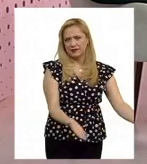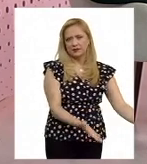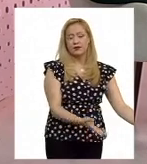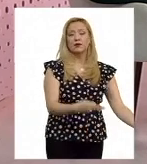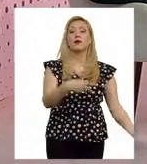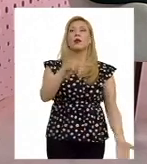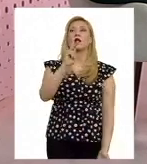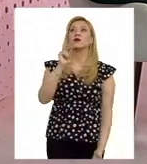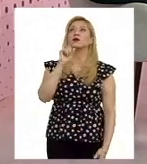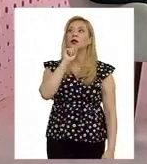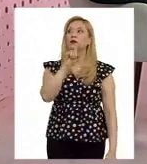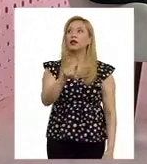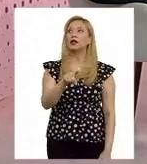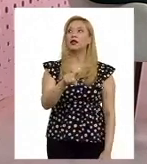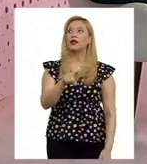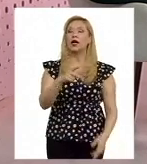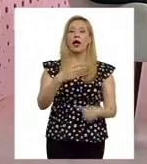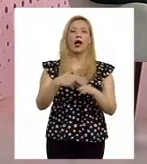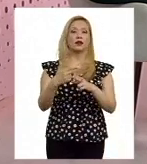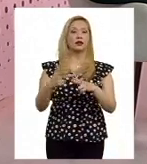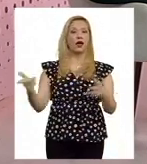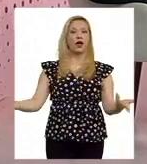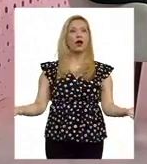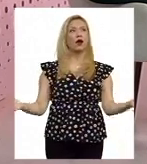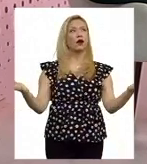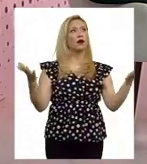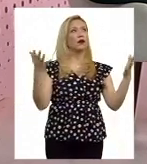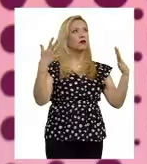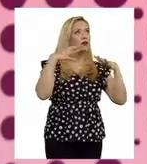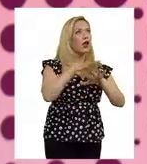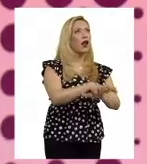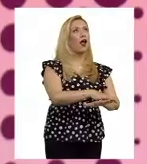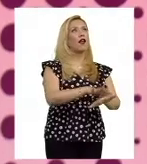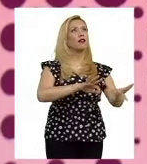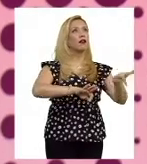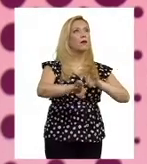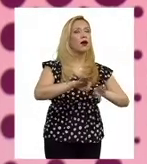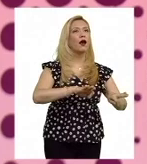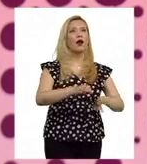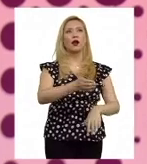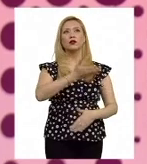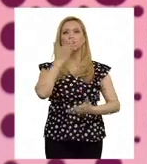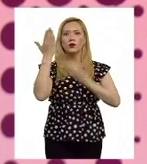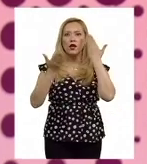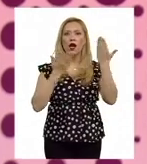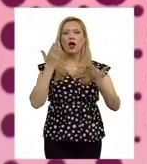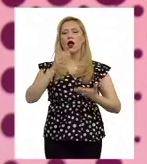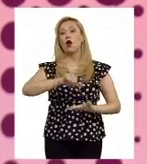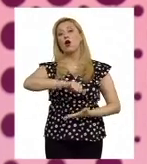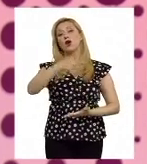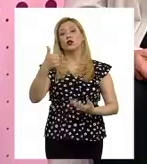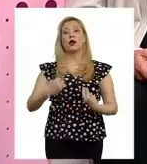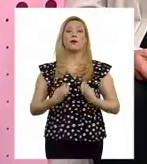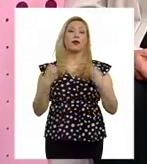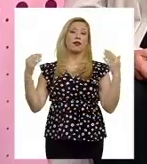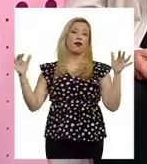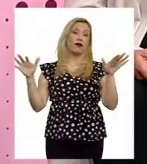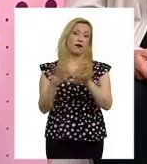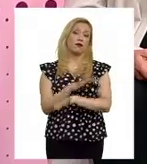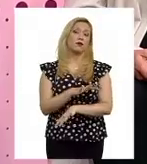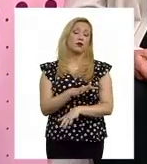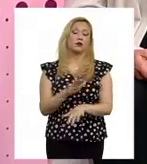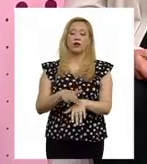la posibilidad de inclusión en la sociedad e integrar a estas personas. Entramos en otro tipo de